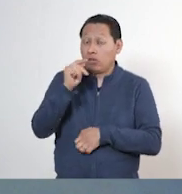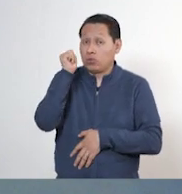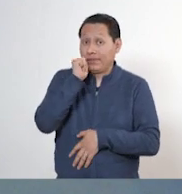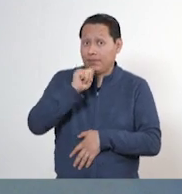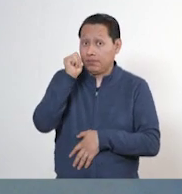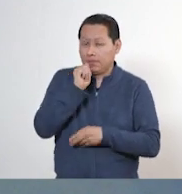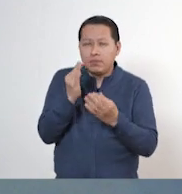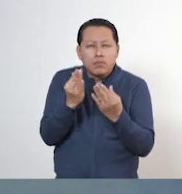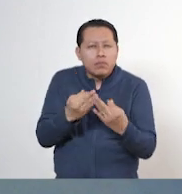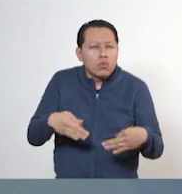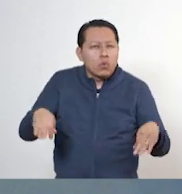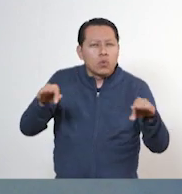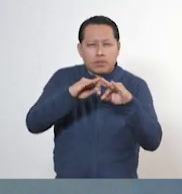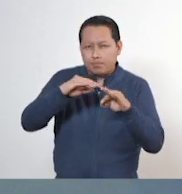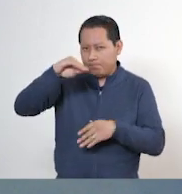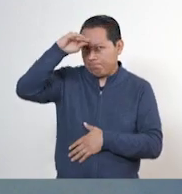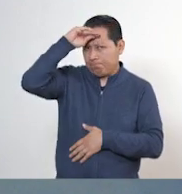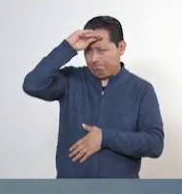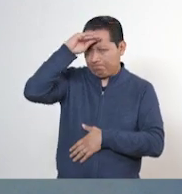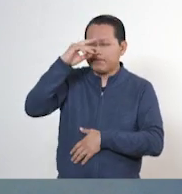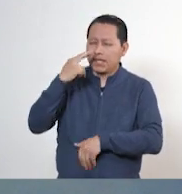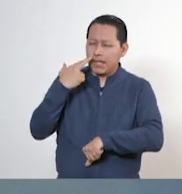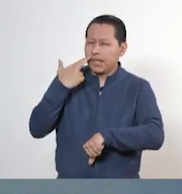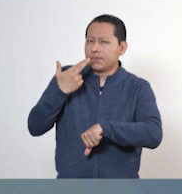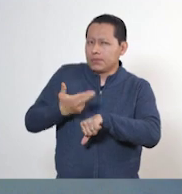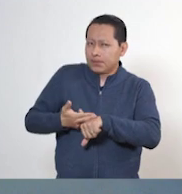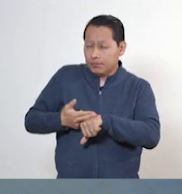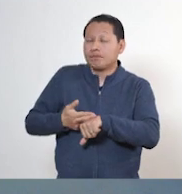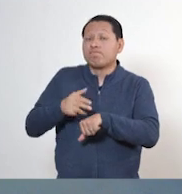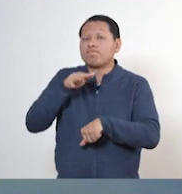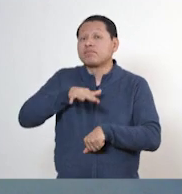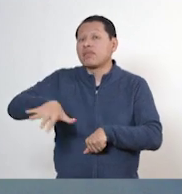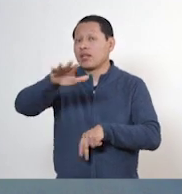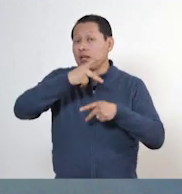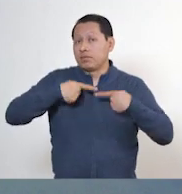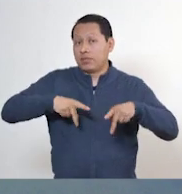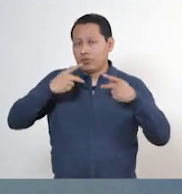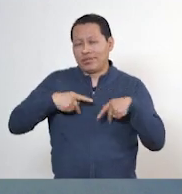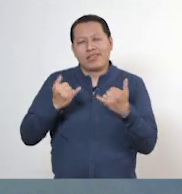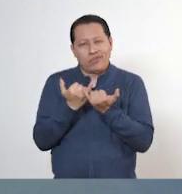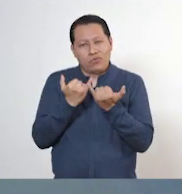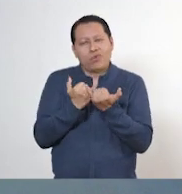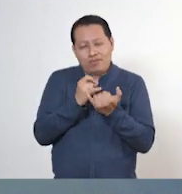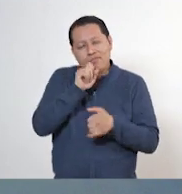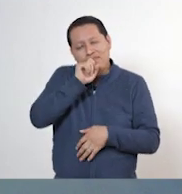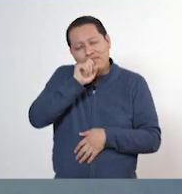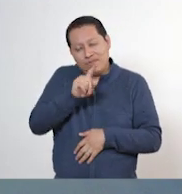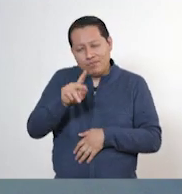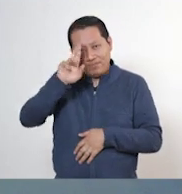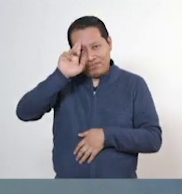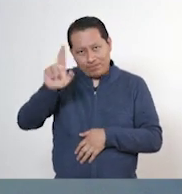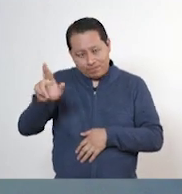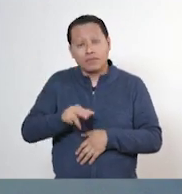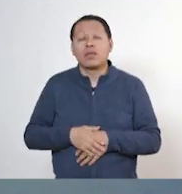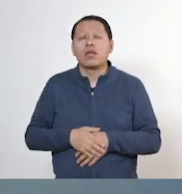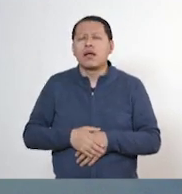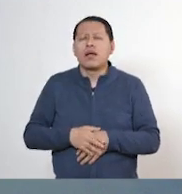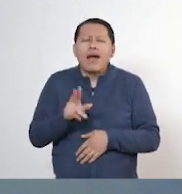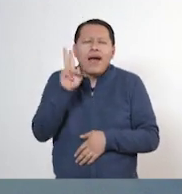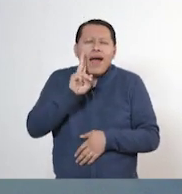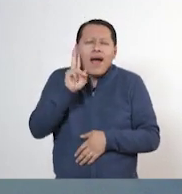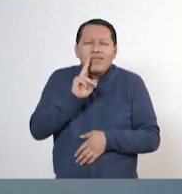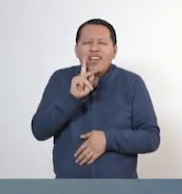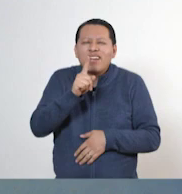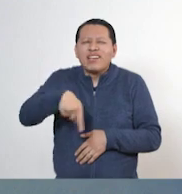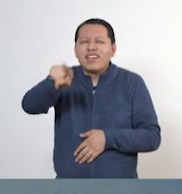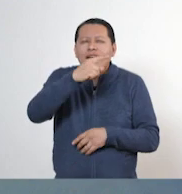la responsabilidad y pensando también en los demás. Exactamente. Y bueno, si les parece, vamos a escuchar qué opinan las niñas